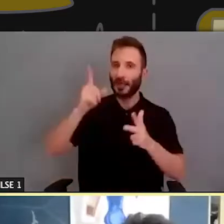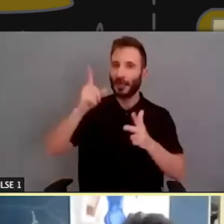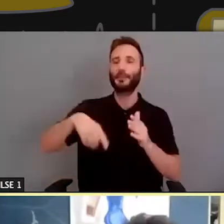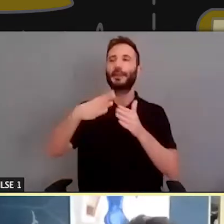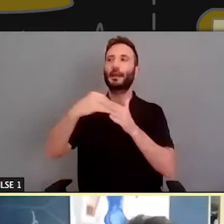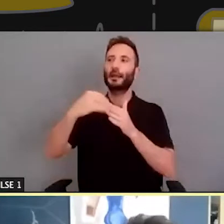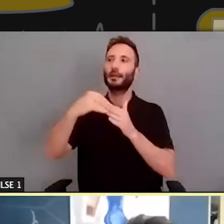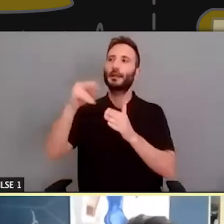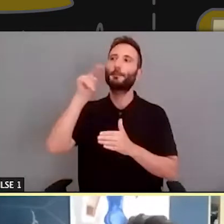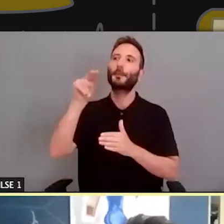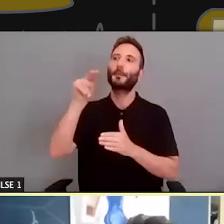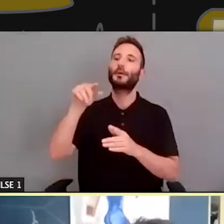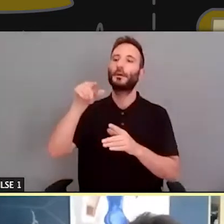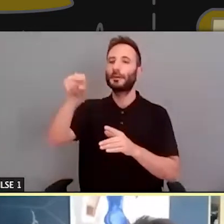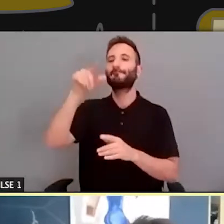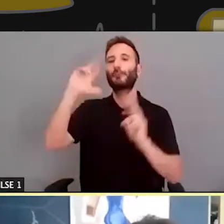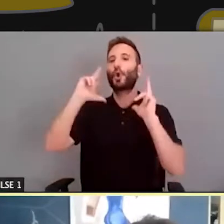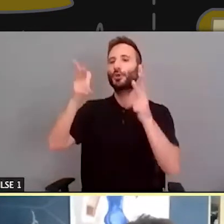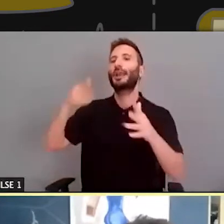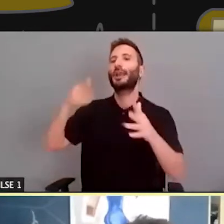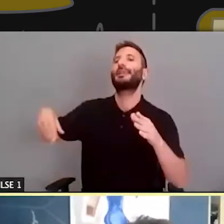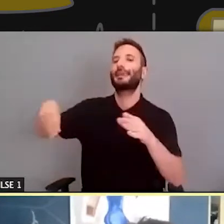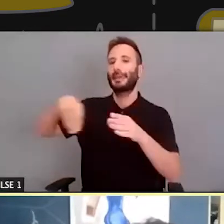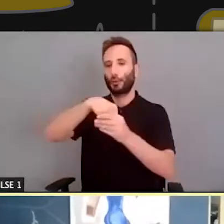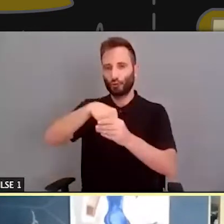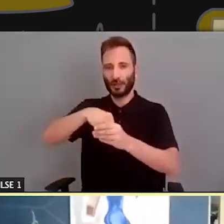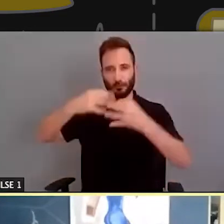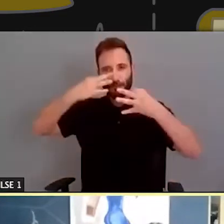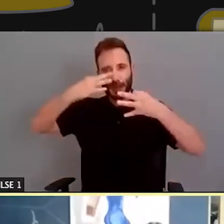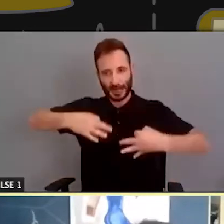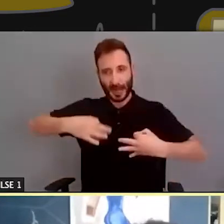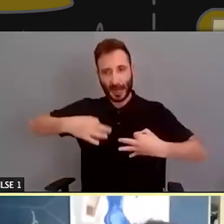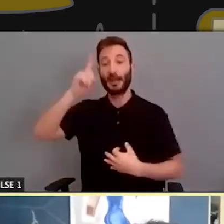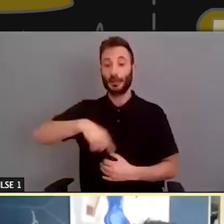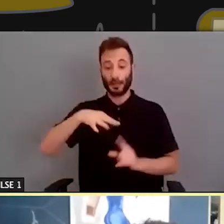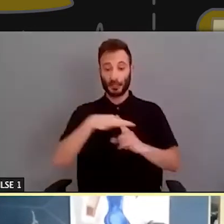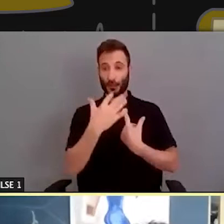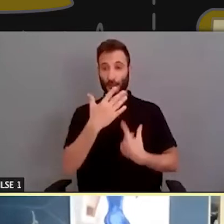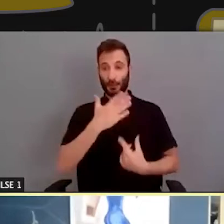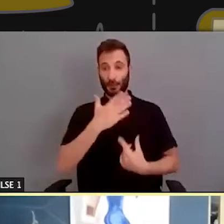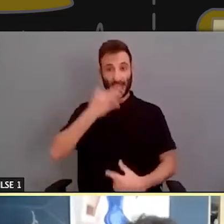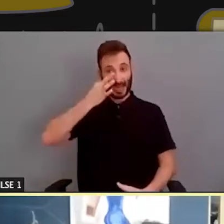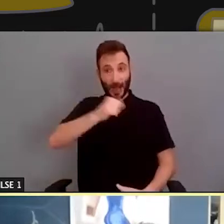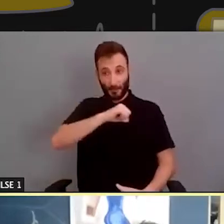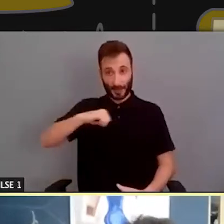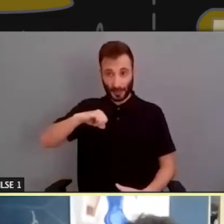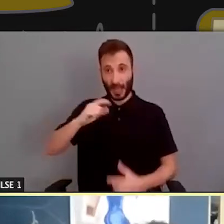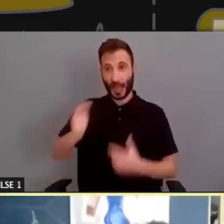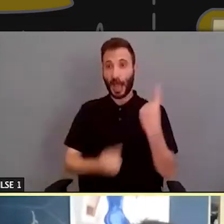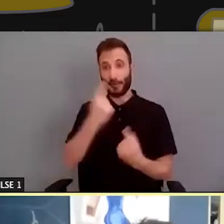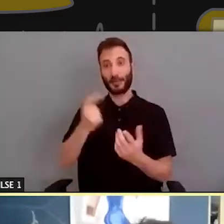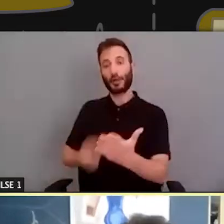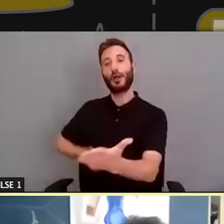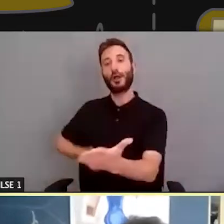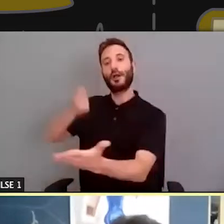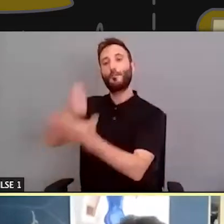ver que este hotel es inclusivo, y a veces, yo lo he visto en mi propia carne, a veces pagas 10 euros más o 20 por un